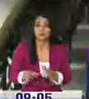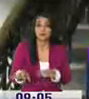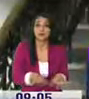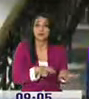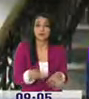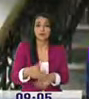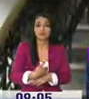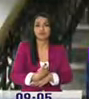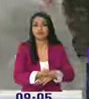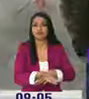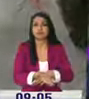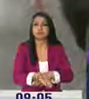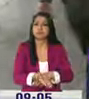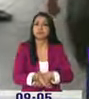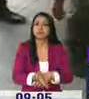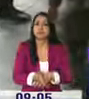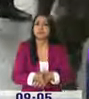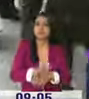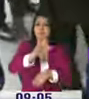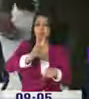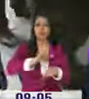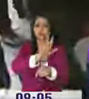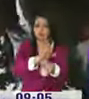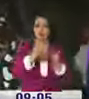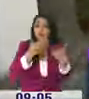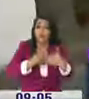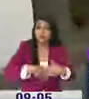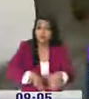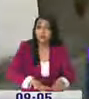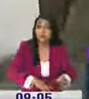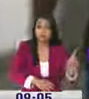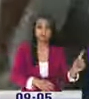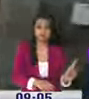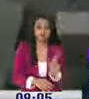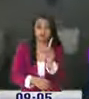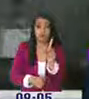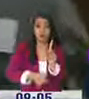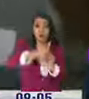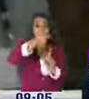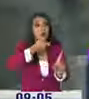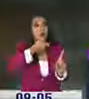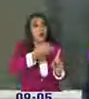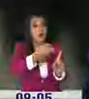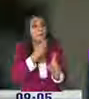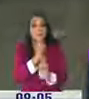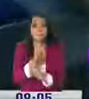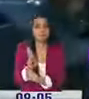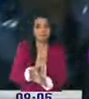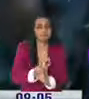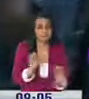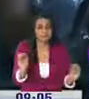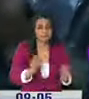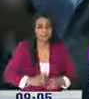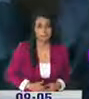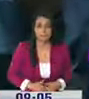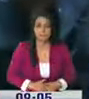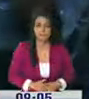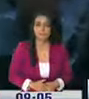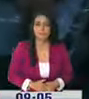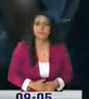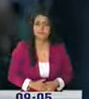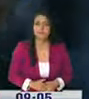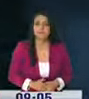duró aproximadamente tres horas y al finalizar las autoridades no emitieron declaración alguna.